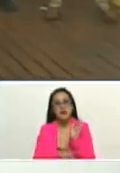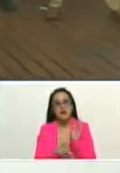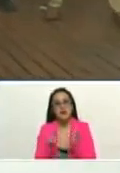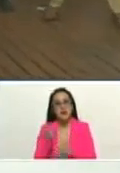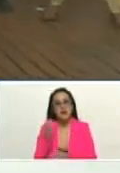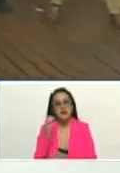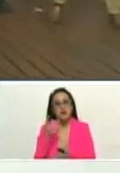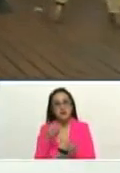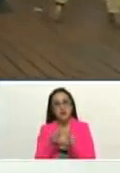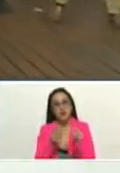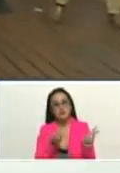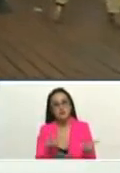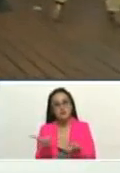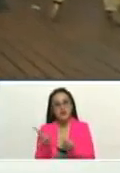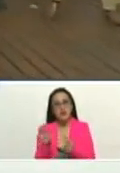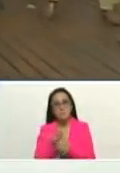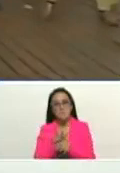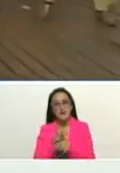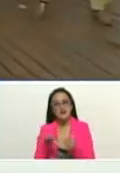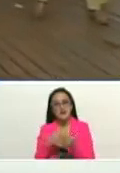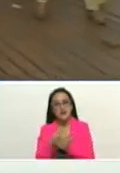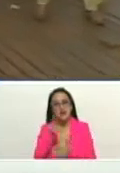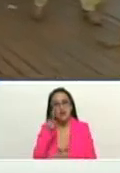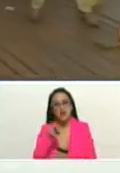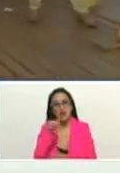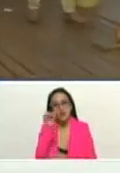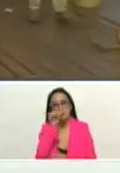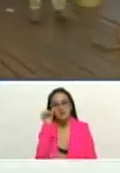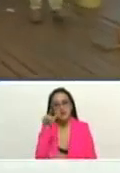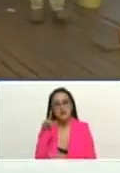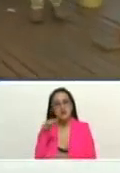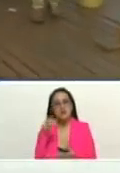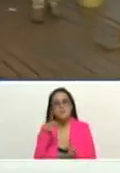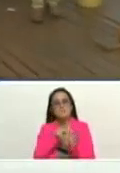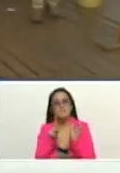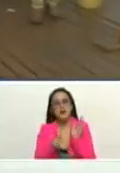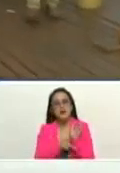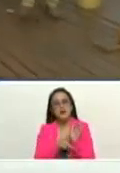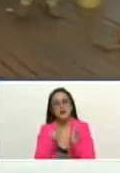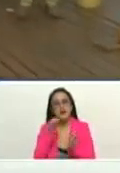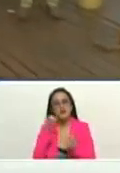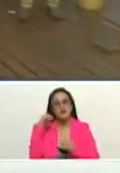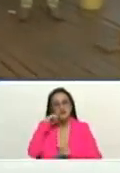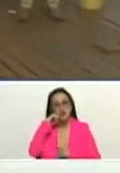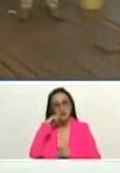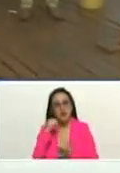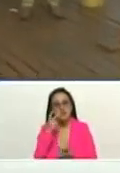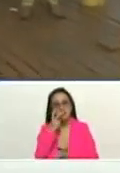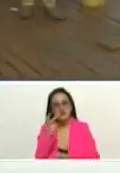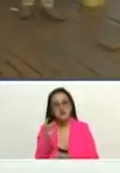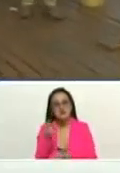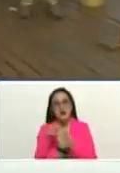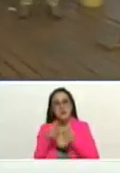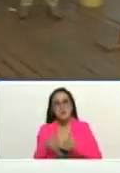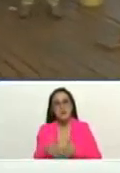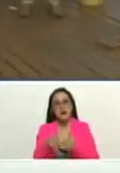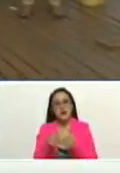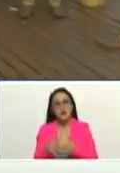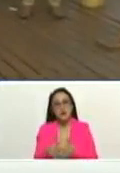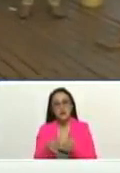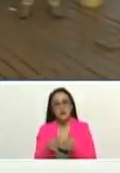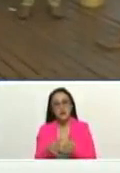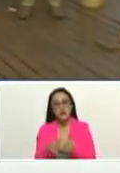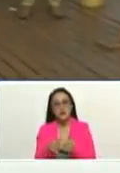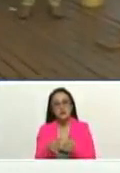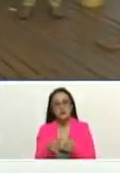mundo invitado, de martes a domingo, Parque del Este Francisco de Miranda en Caracas, a visitar el barco Leander.